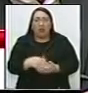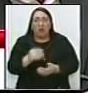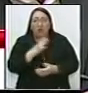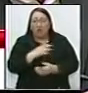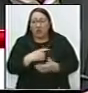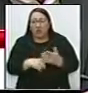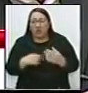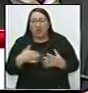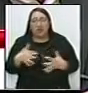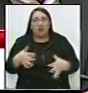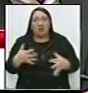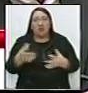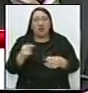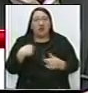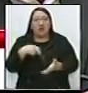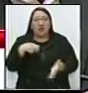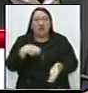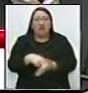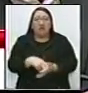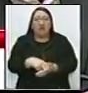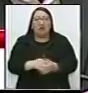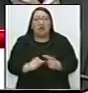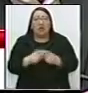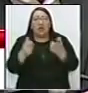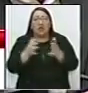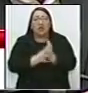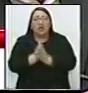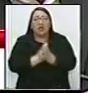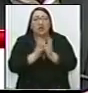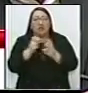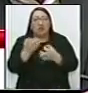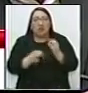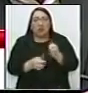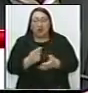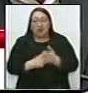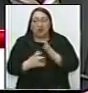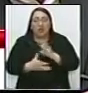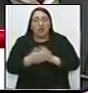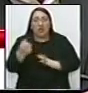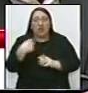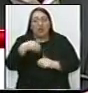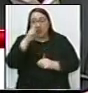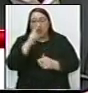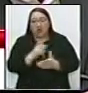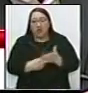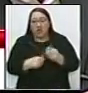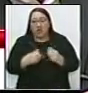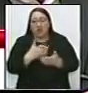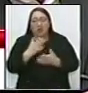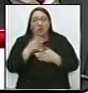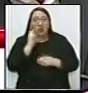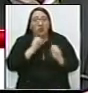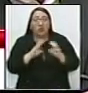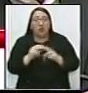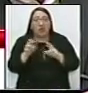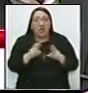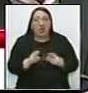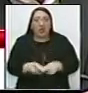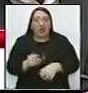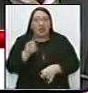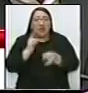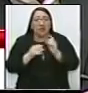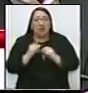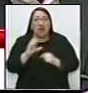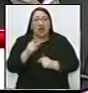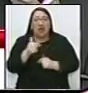que le tiembla la mano y se arrodilla frente a los grandes intereses económicos que saquean la patria, que contaminan los ríos, que destruyen